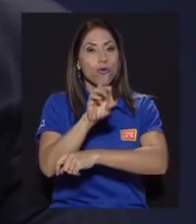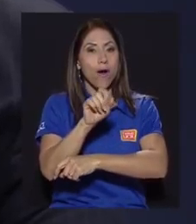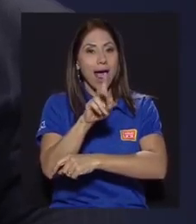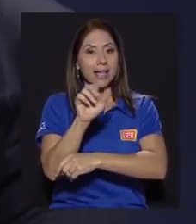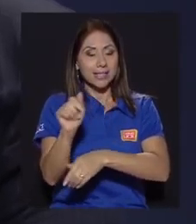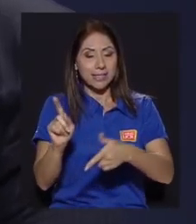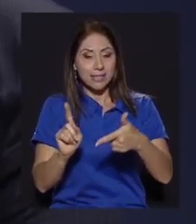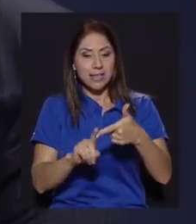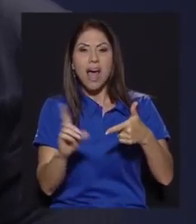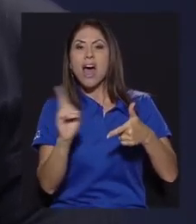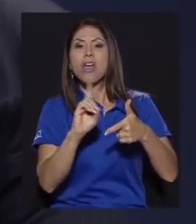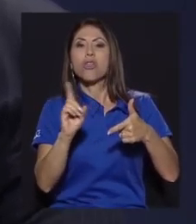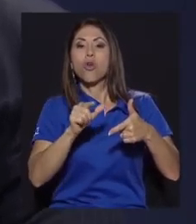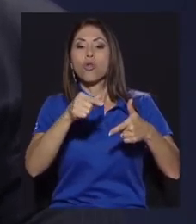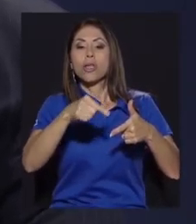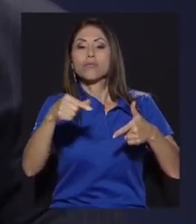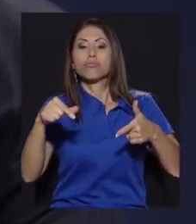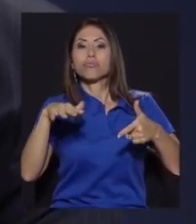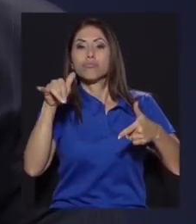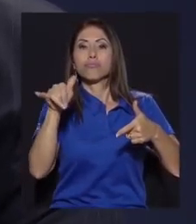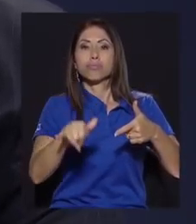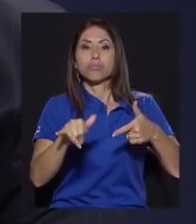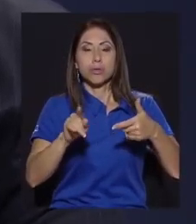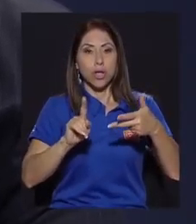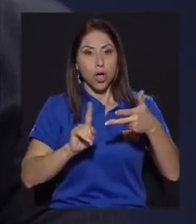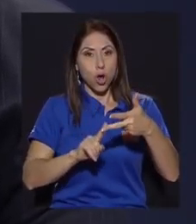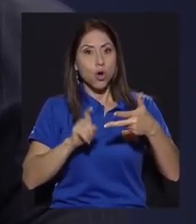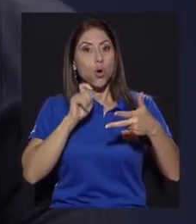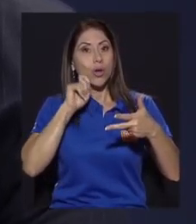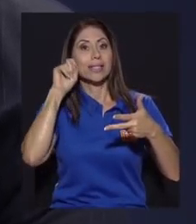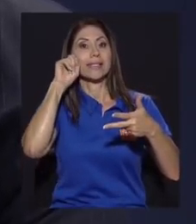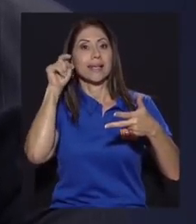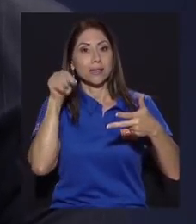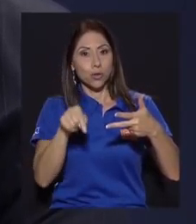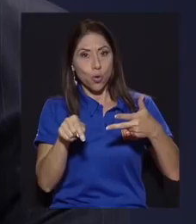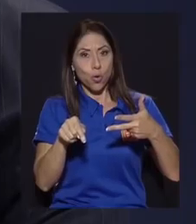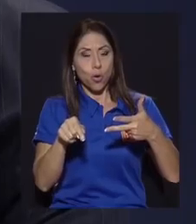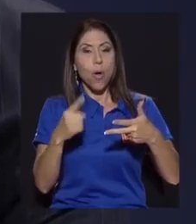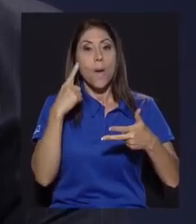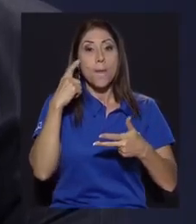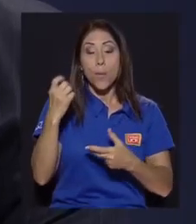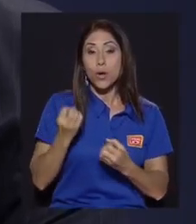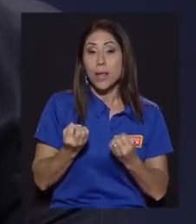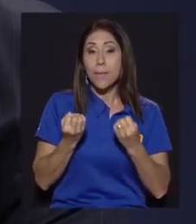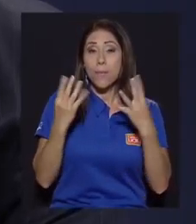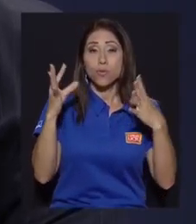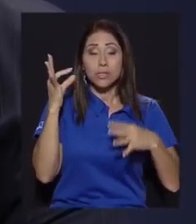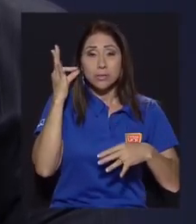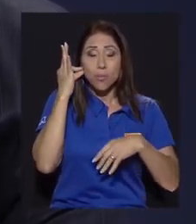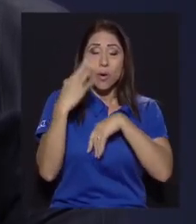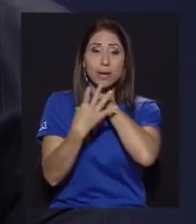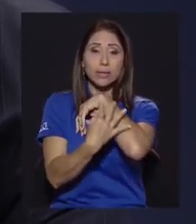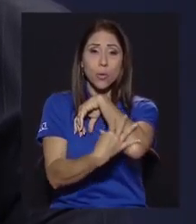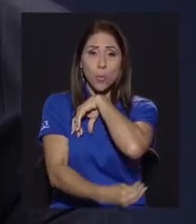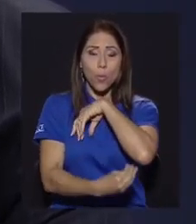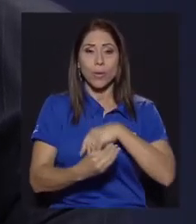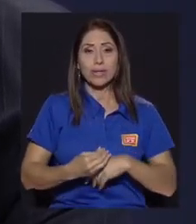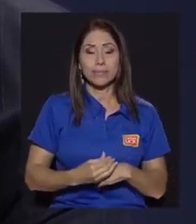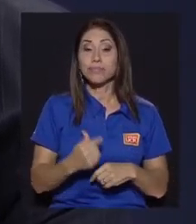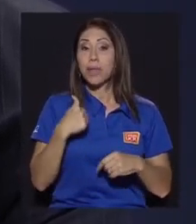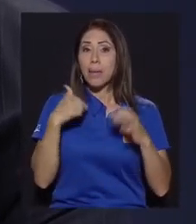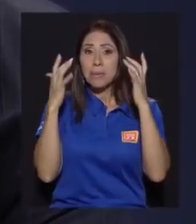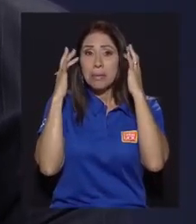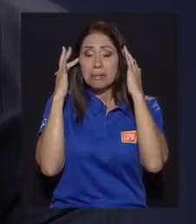tiene que ver también con el sexo porque muchas mujeres son pobres a mí me